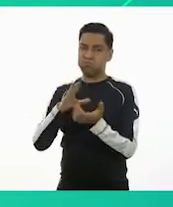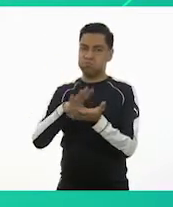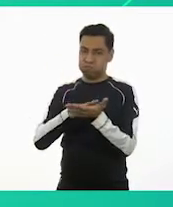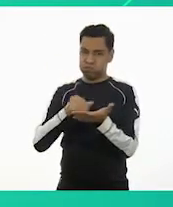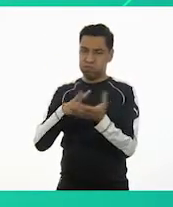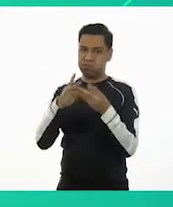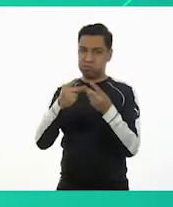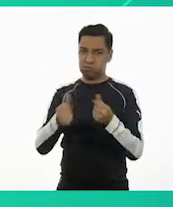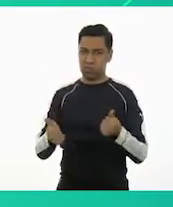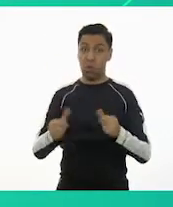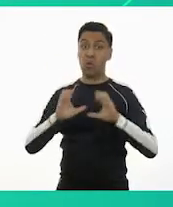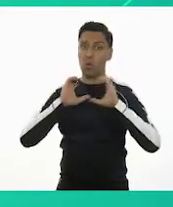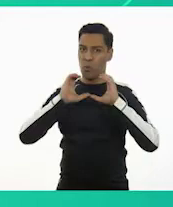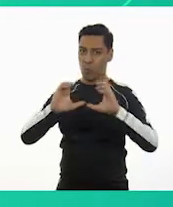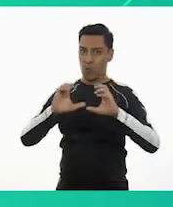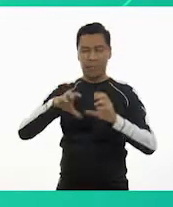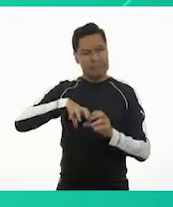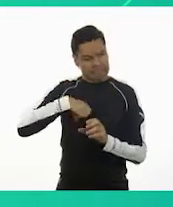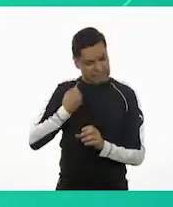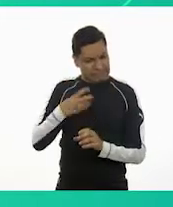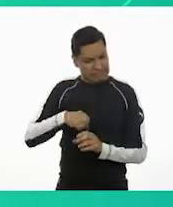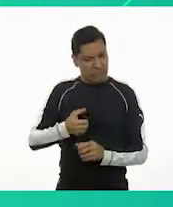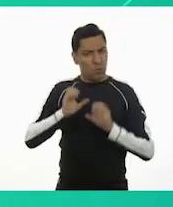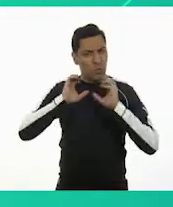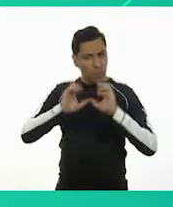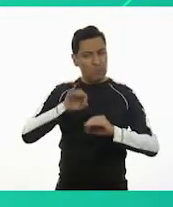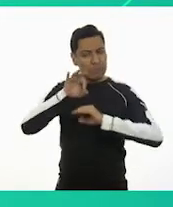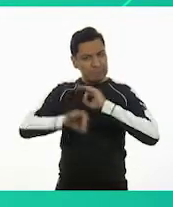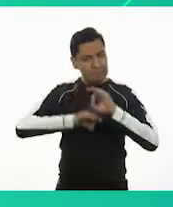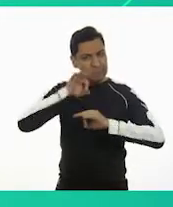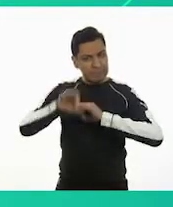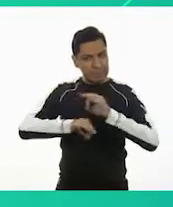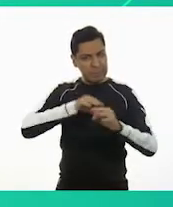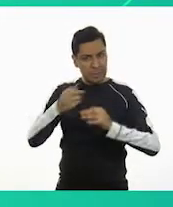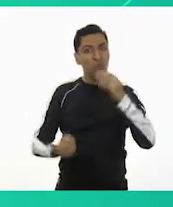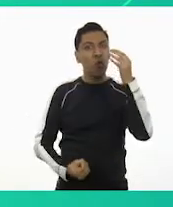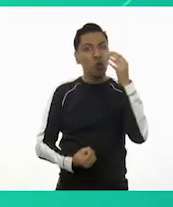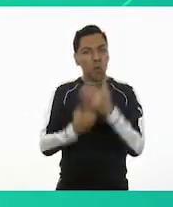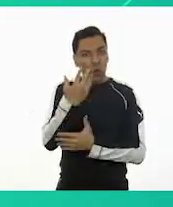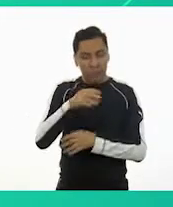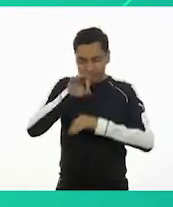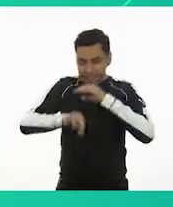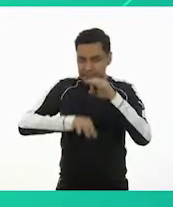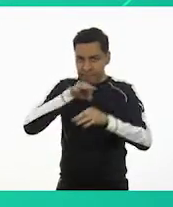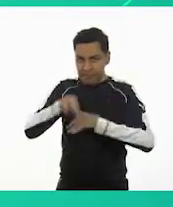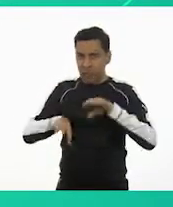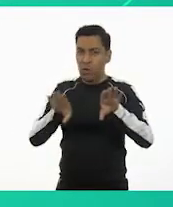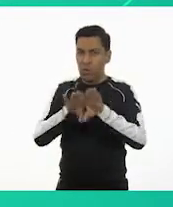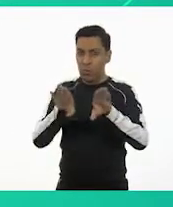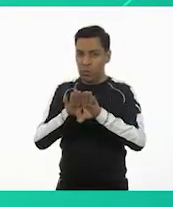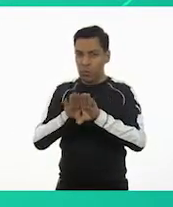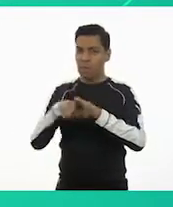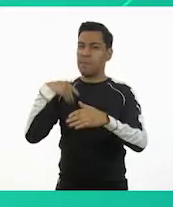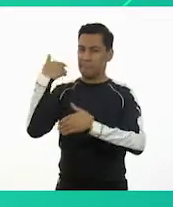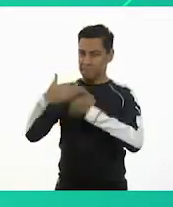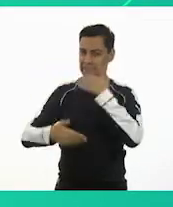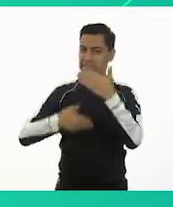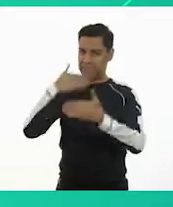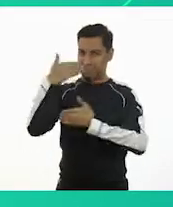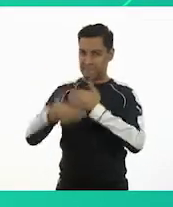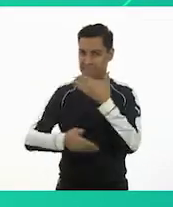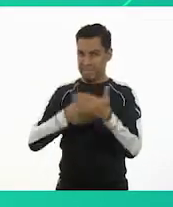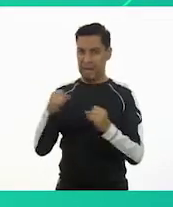silvestre. Pero los esfuerzos por recuperarlo no cesaron y se tomaron nuevas medidas. Y con el tiempo, se logró cambiar su clasificación